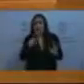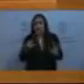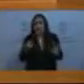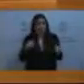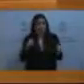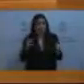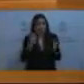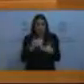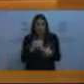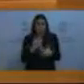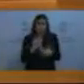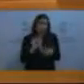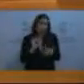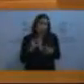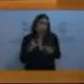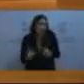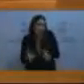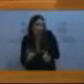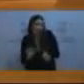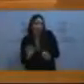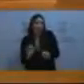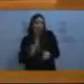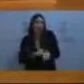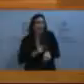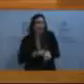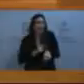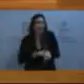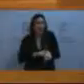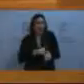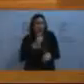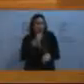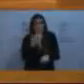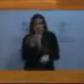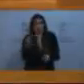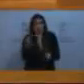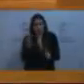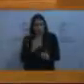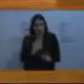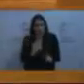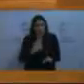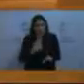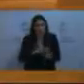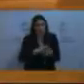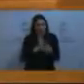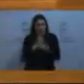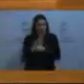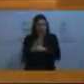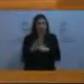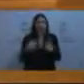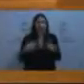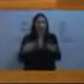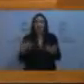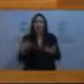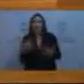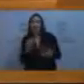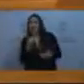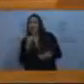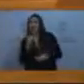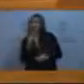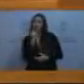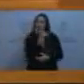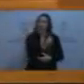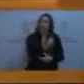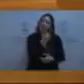el tiempo de los medios disponibles no alcanza para cubrir la ventana de actuación, entonces tiene que recurrir a la UBI móvil de